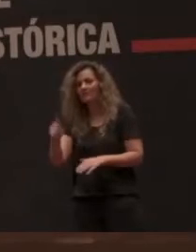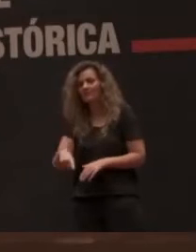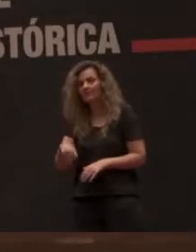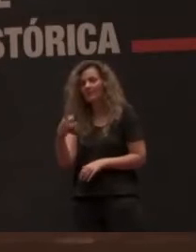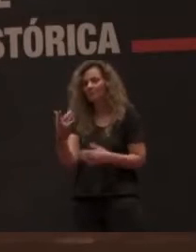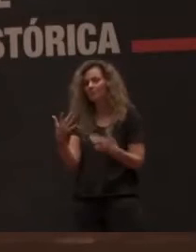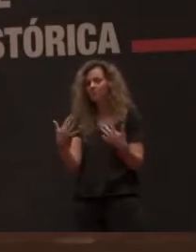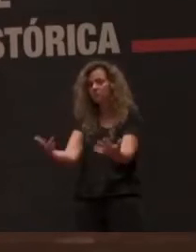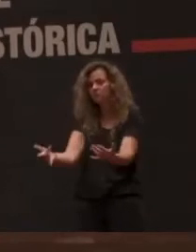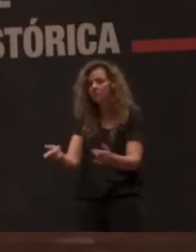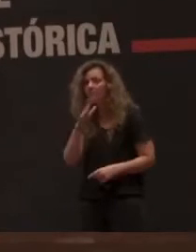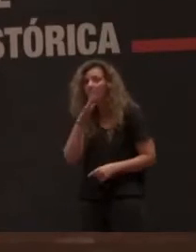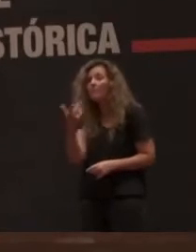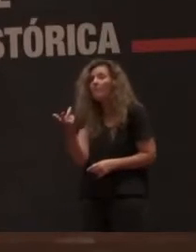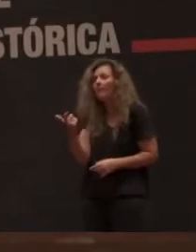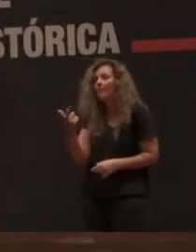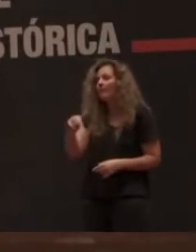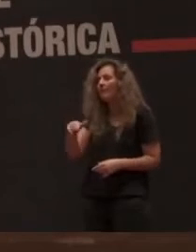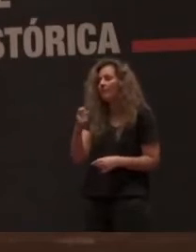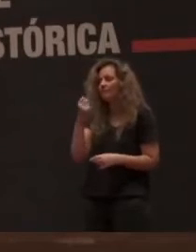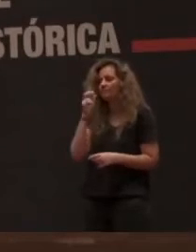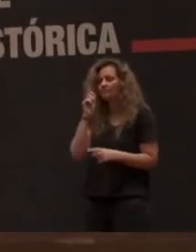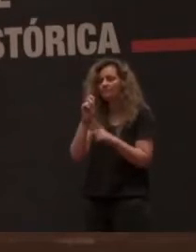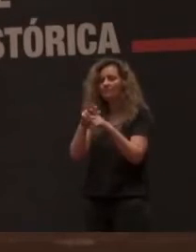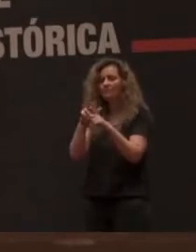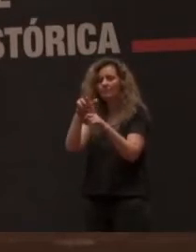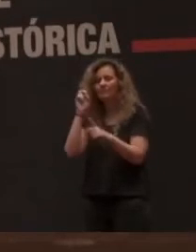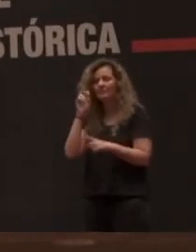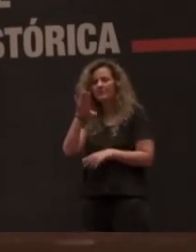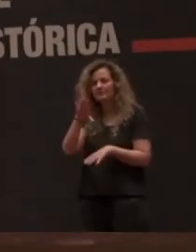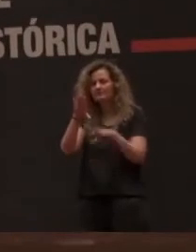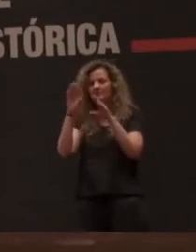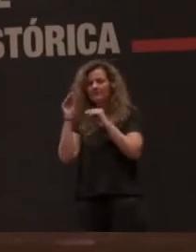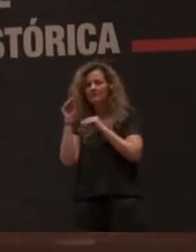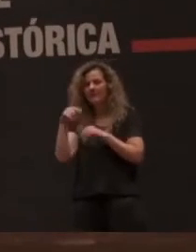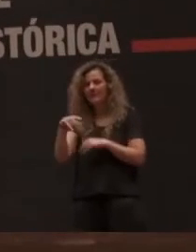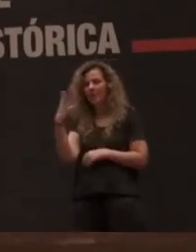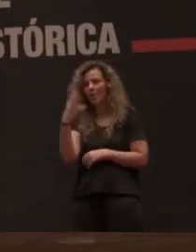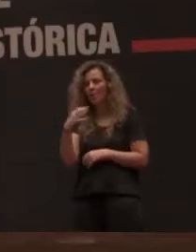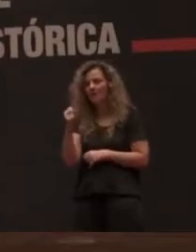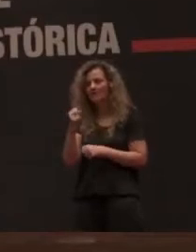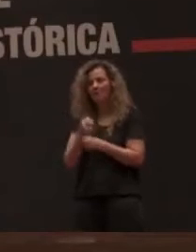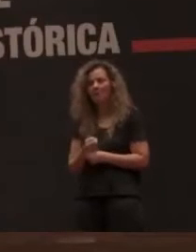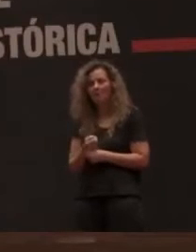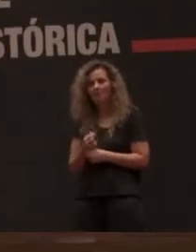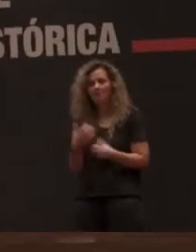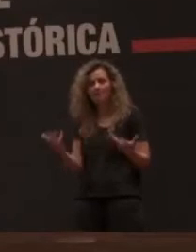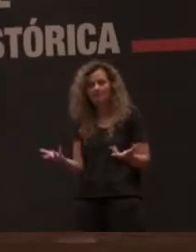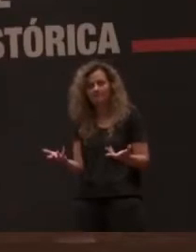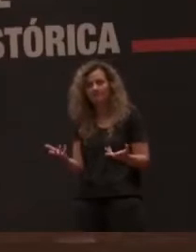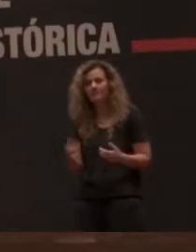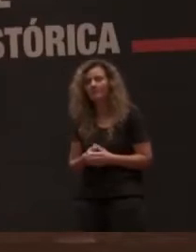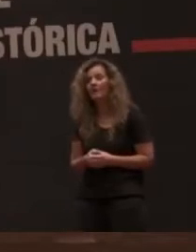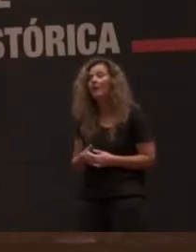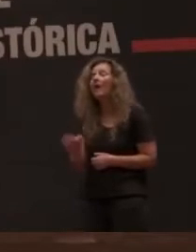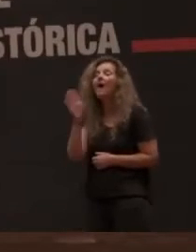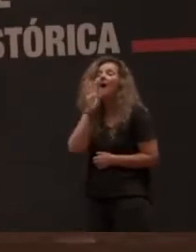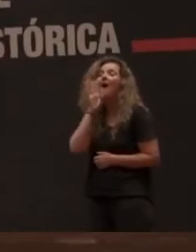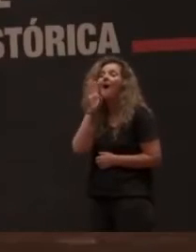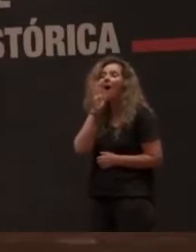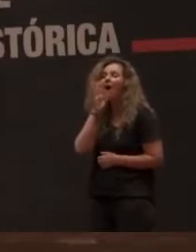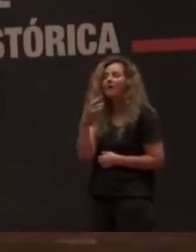muy acelerado, porque entre otras cosas había percepción de que en 40 años aquí no se moverá nada. Como decía